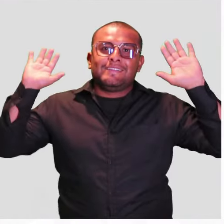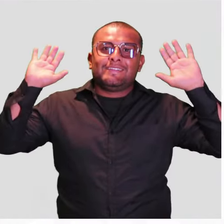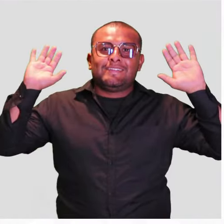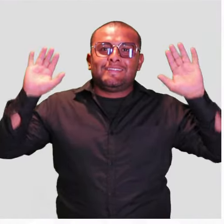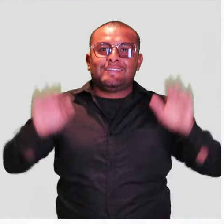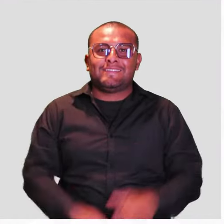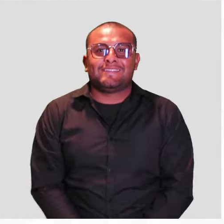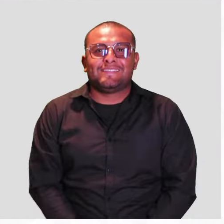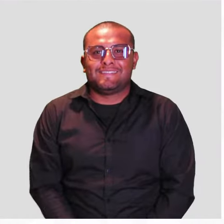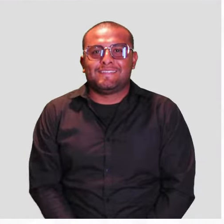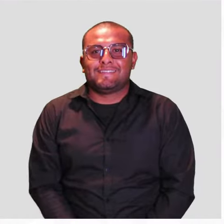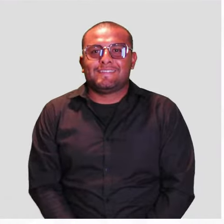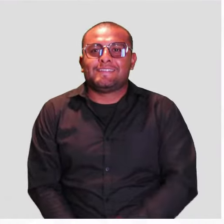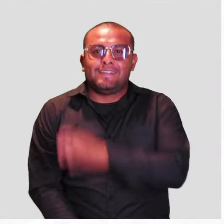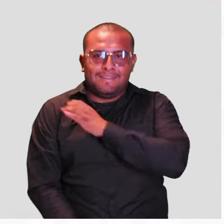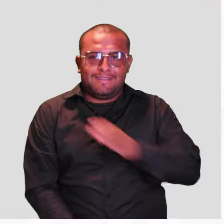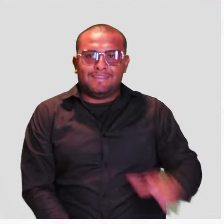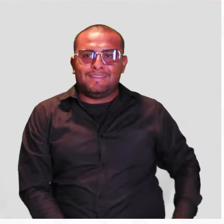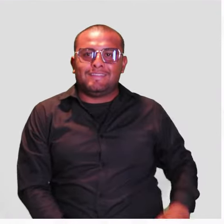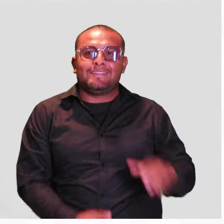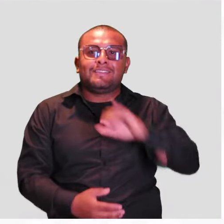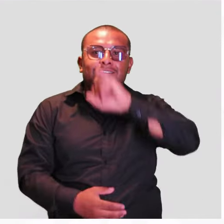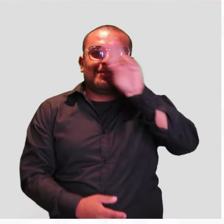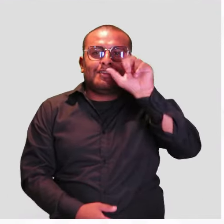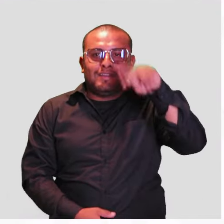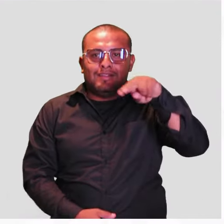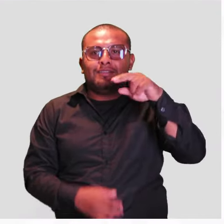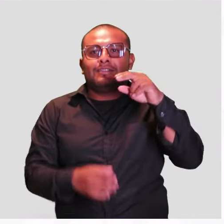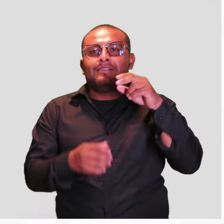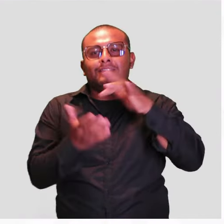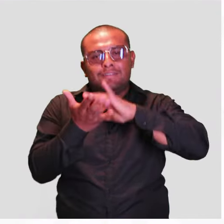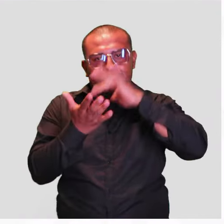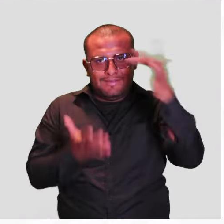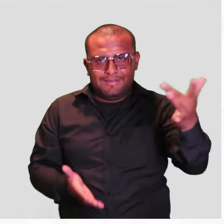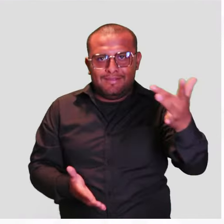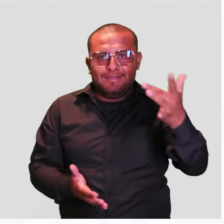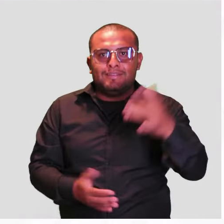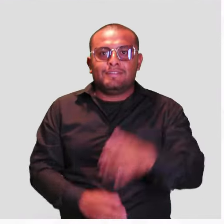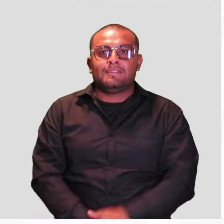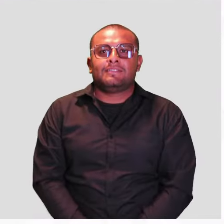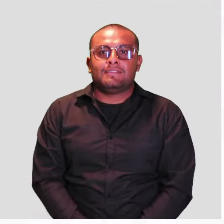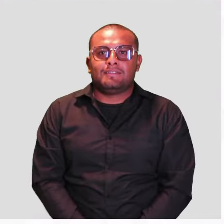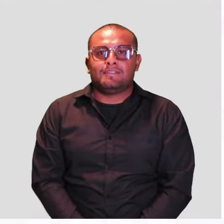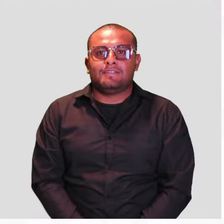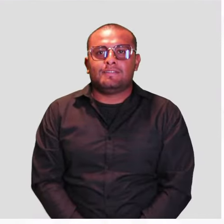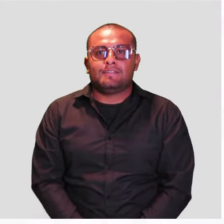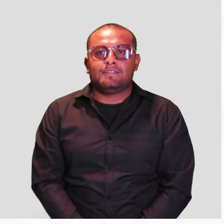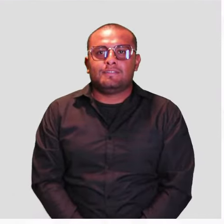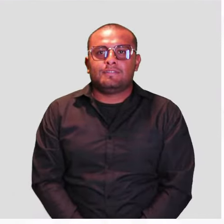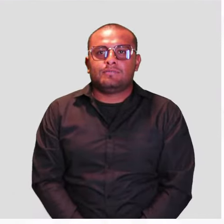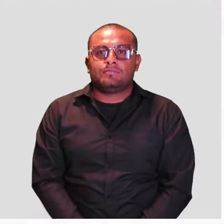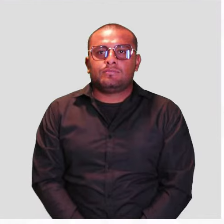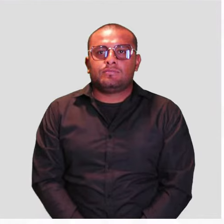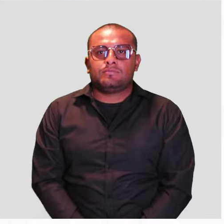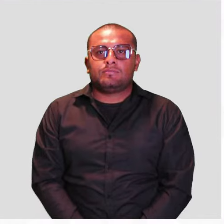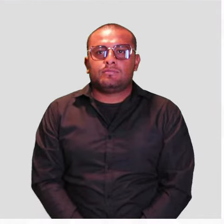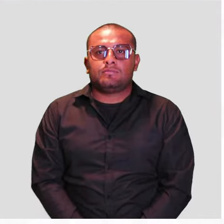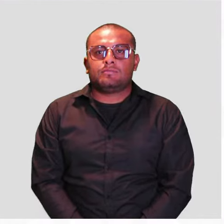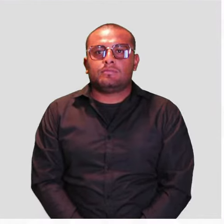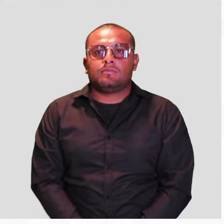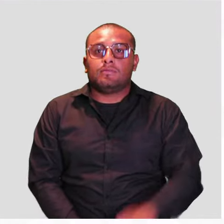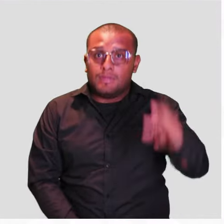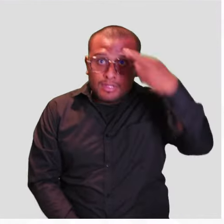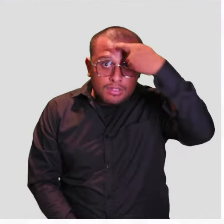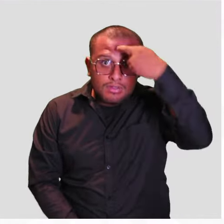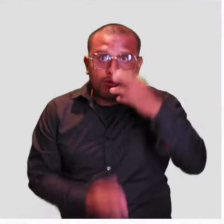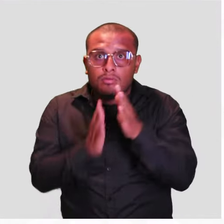Gracias, candidato Juan Alvarado Navarrete de Morena, PT y Partido Verde. Recordarles que la forma para solicitar